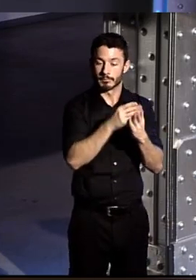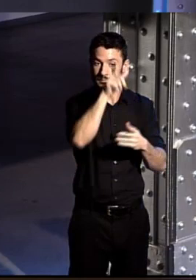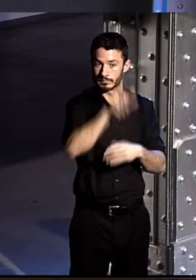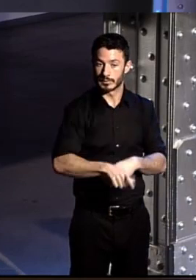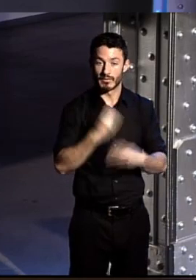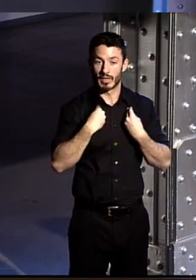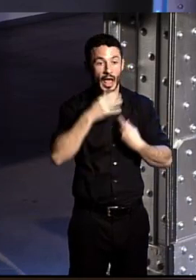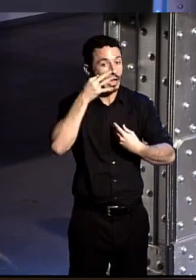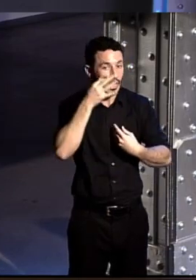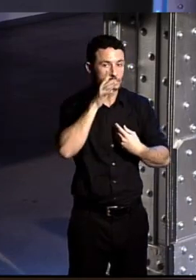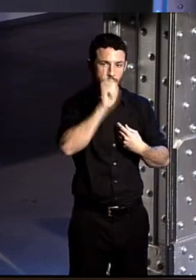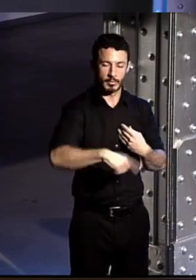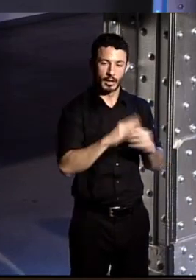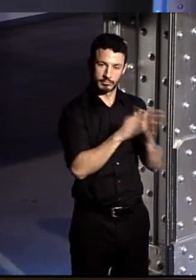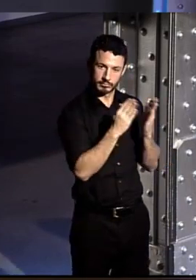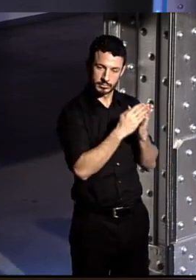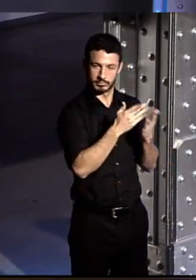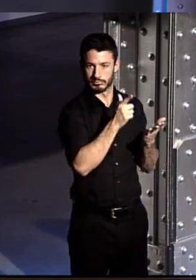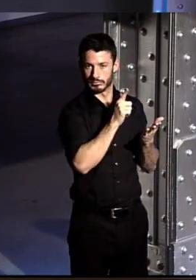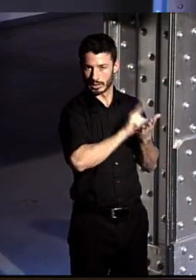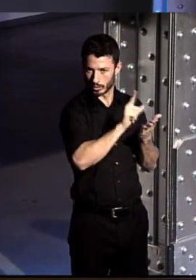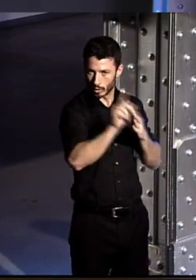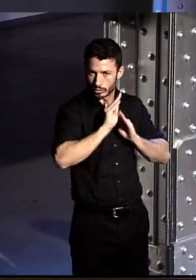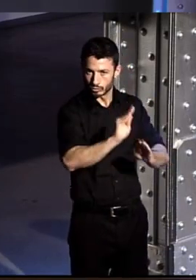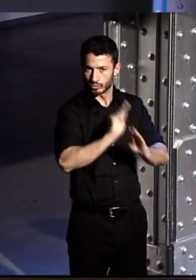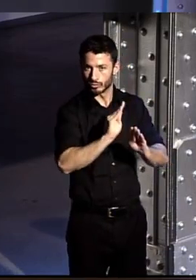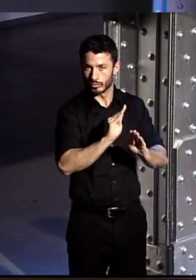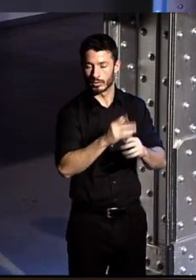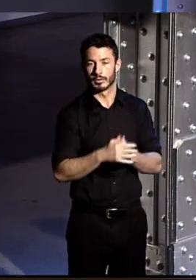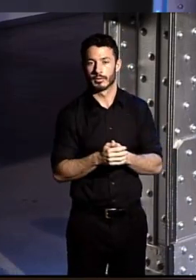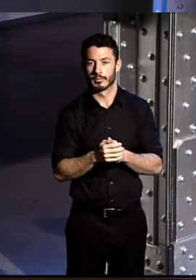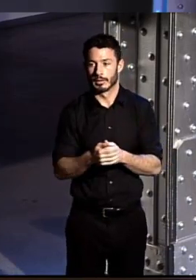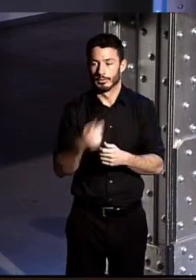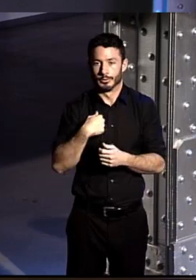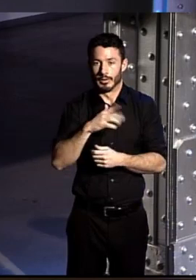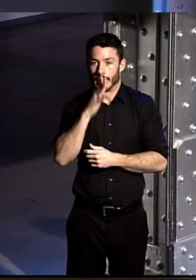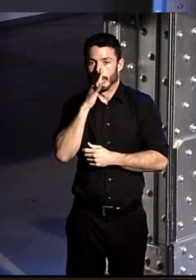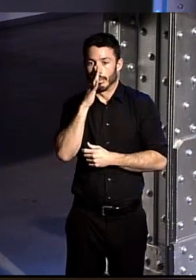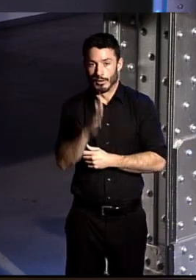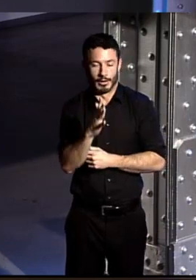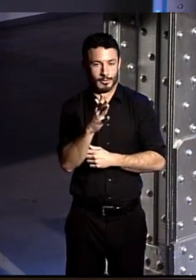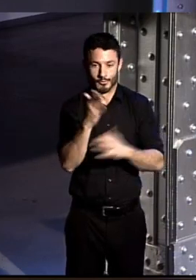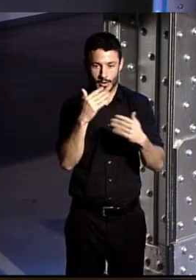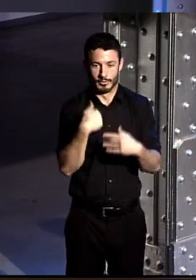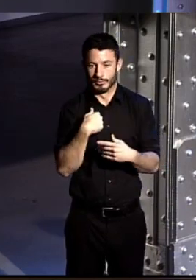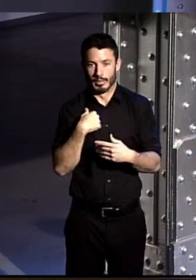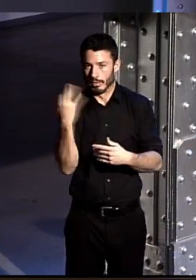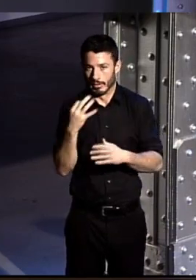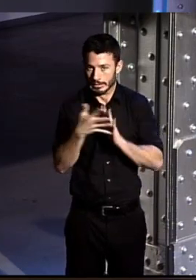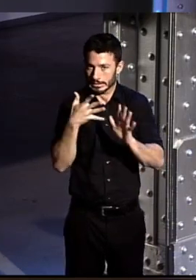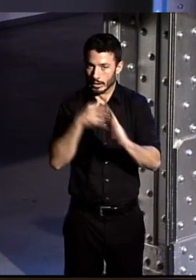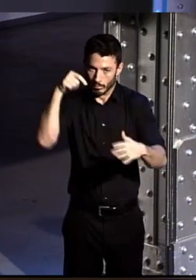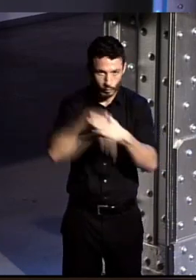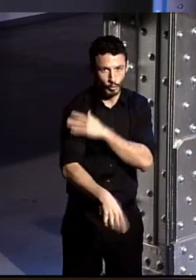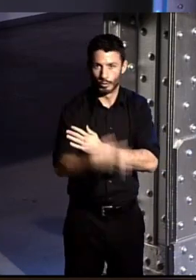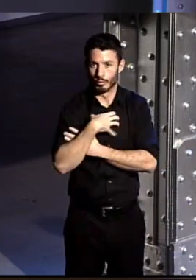No profundicé tanto porque no tenía 5 años para hacerlo. Luis me iba diciendo, ¿cuándo lo vas a tener? ¿Cuándo lo vas a tener? Y yo ahí leyendo a toda pastilla, y le digo,